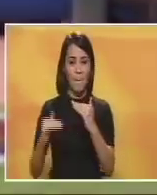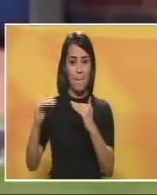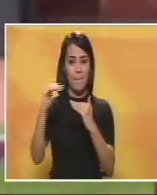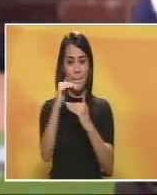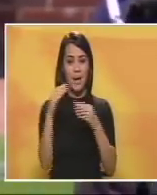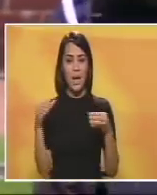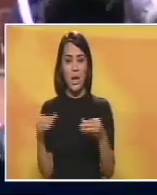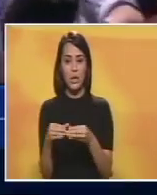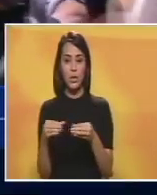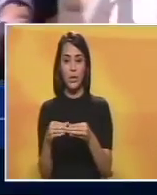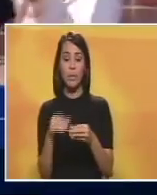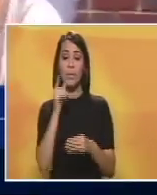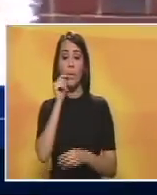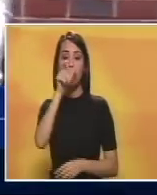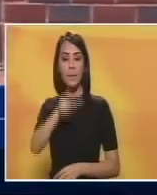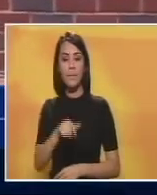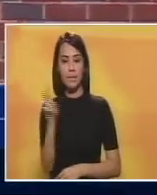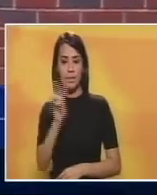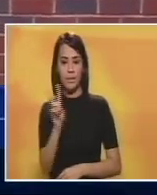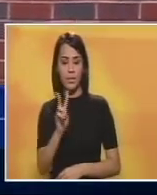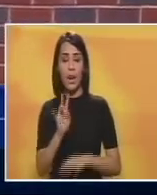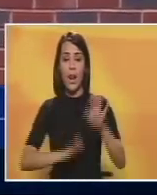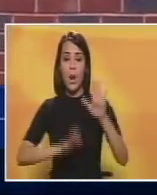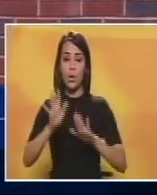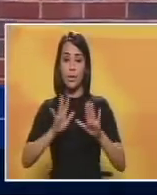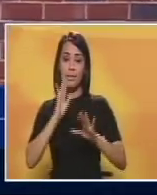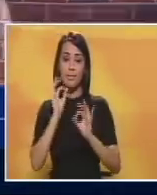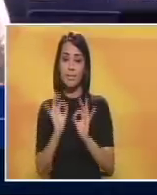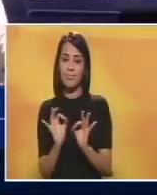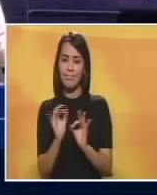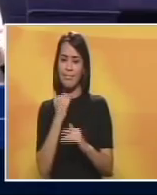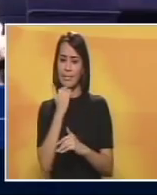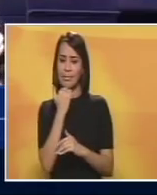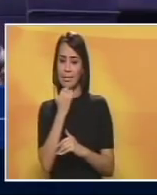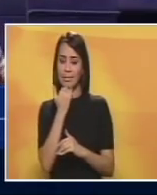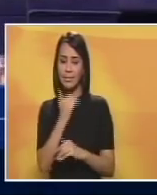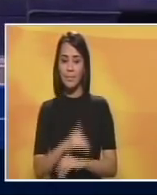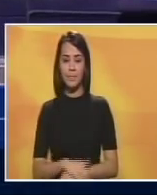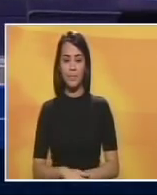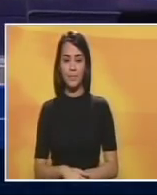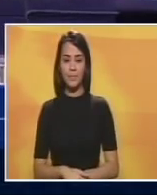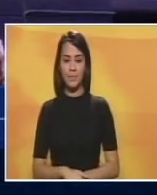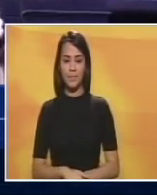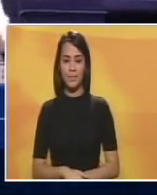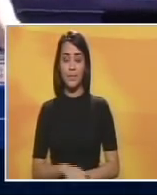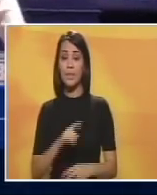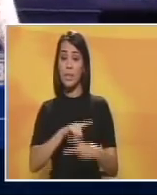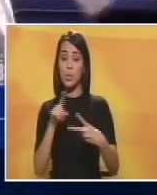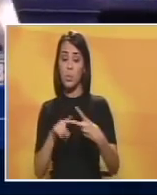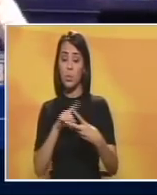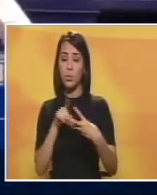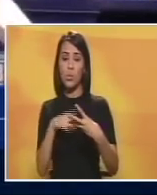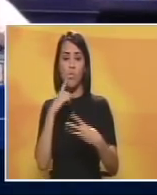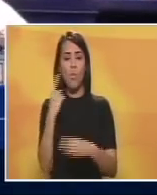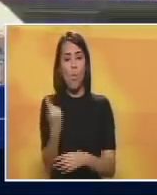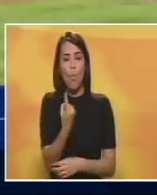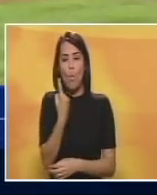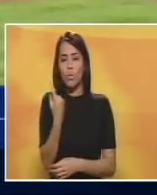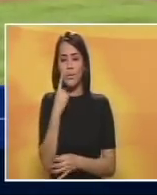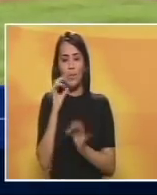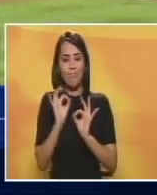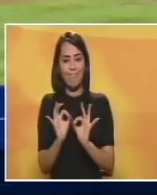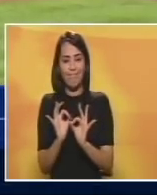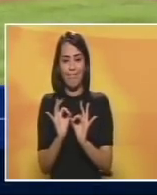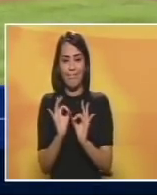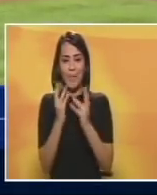de Atlanta. El venezolano alcanzó los 15 vuelas cerca y se une a Andrew Jones y a Eddie Mateus como los únicos en llegar